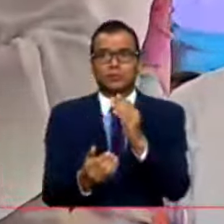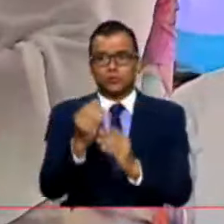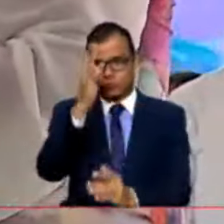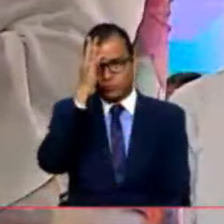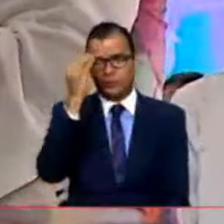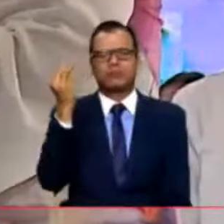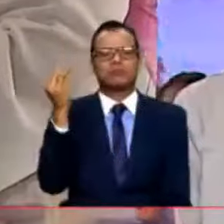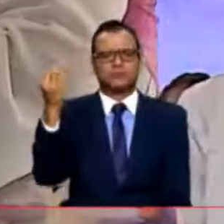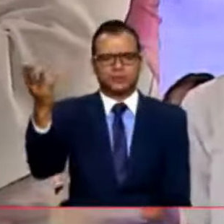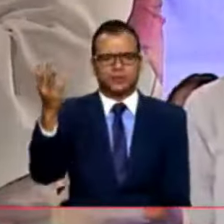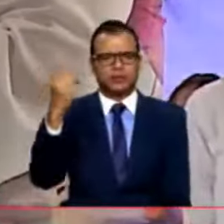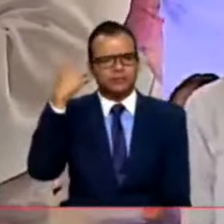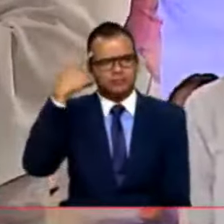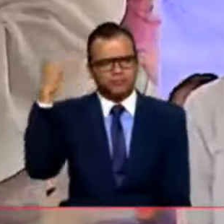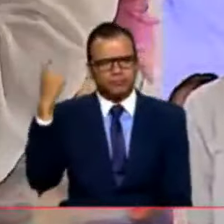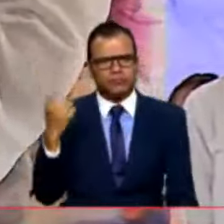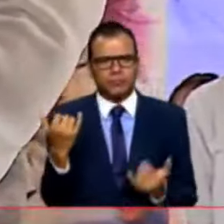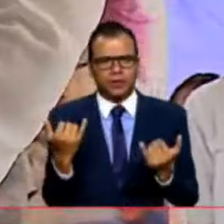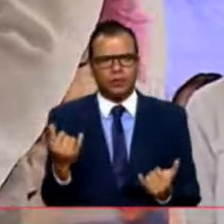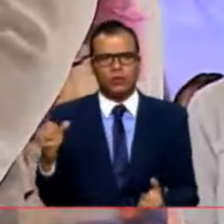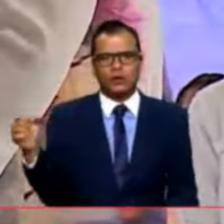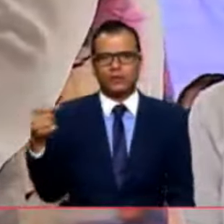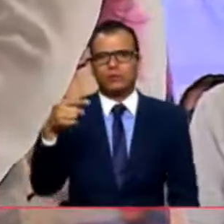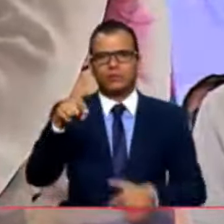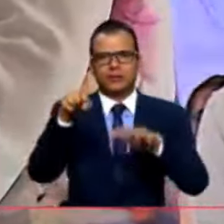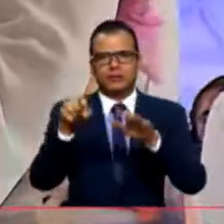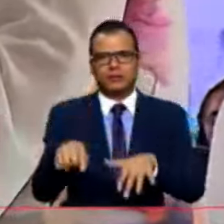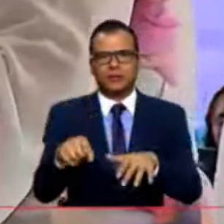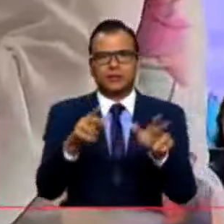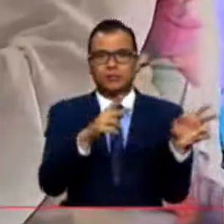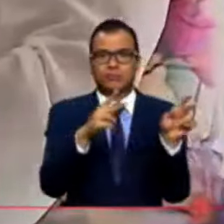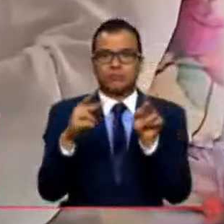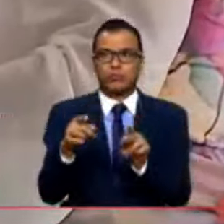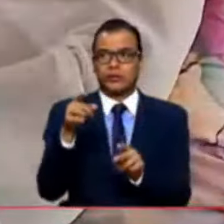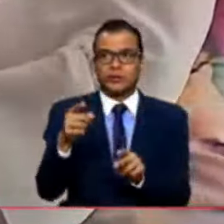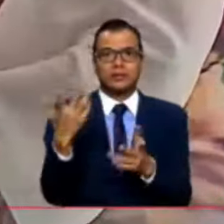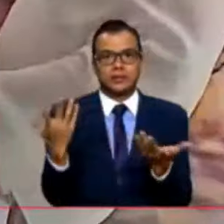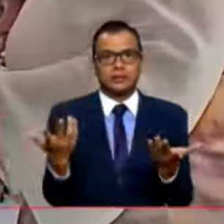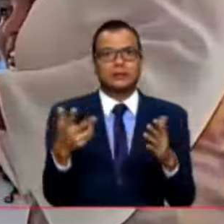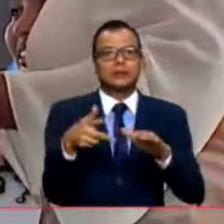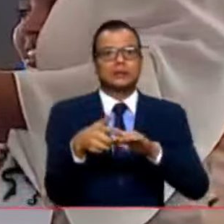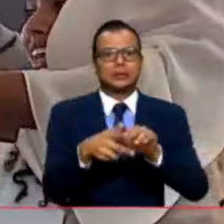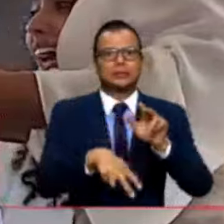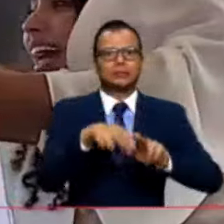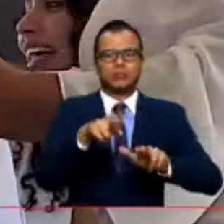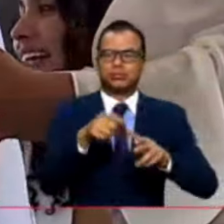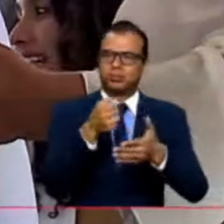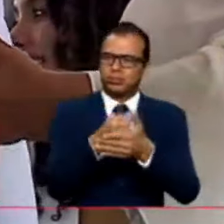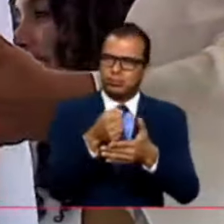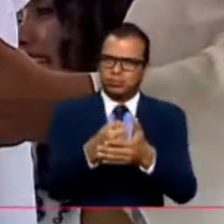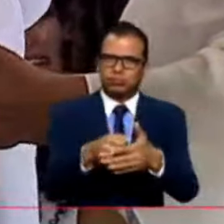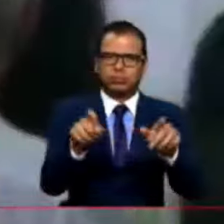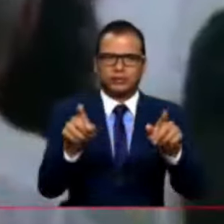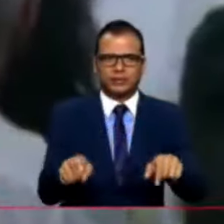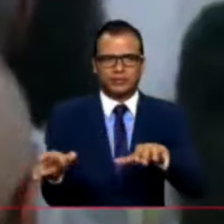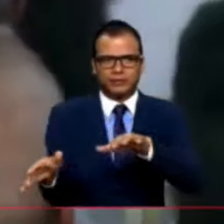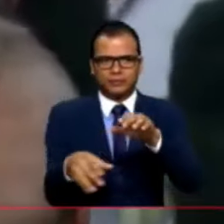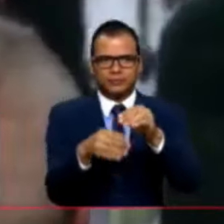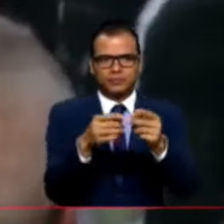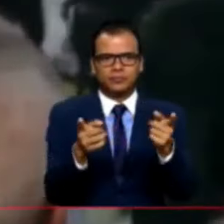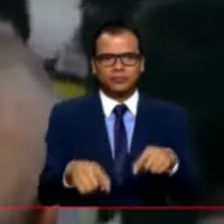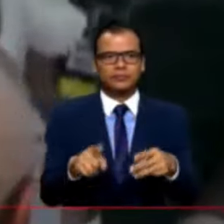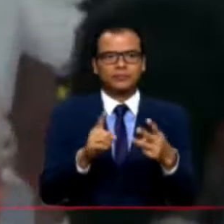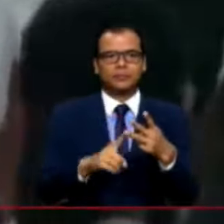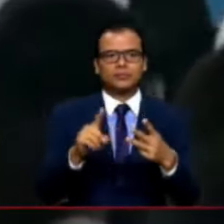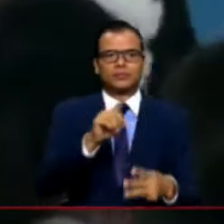gran reto y es terminar en este primer semestre ese puente que tanto lo necesita toda nuestra región. En el sur del Valle, en